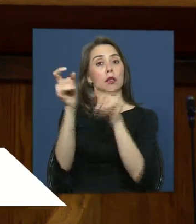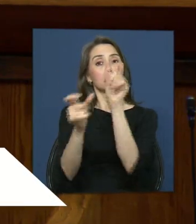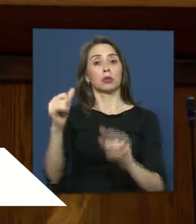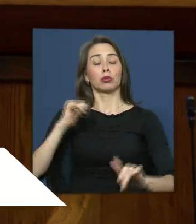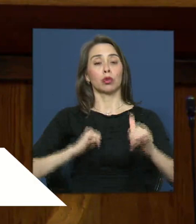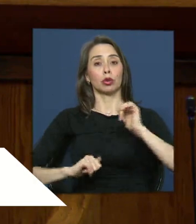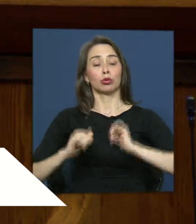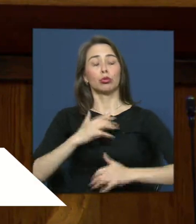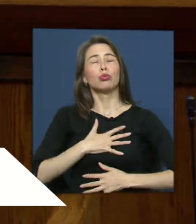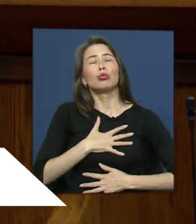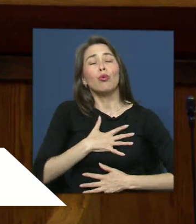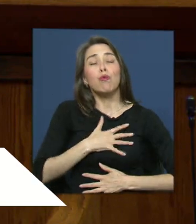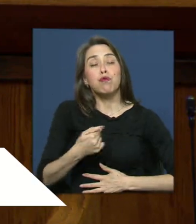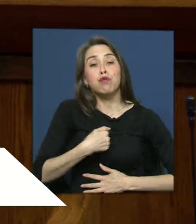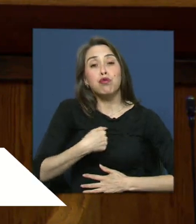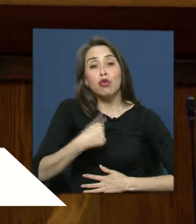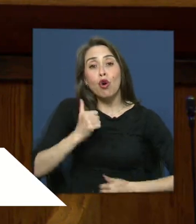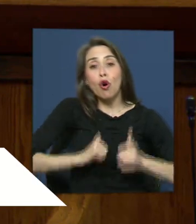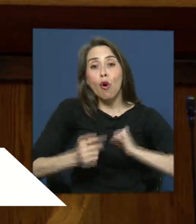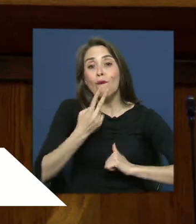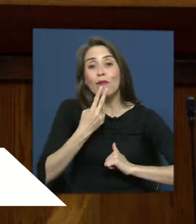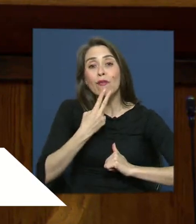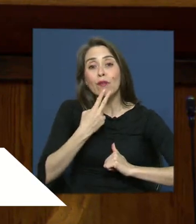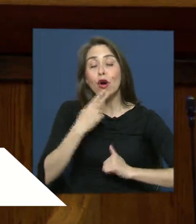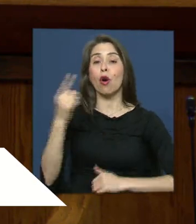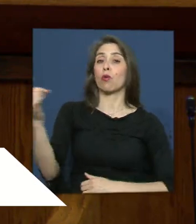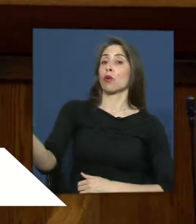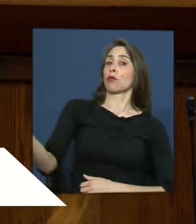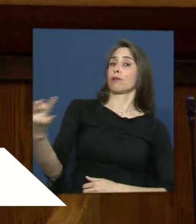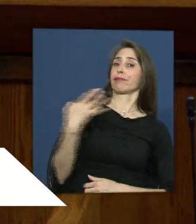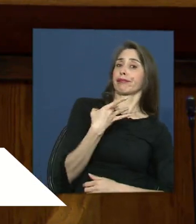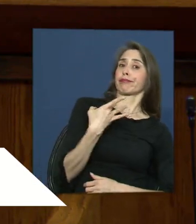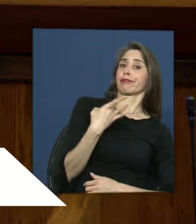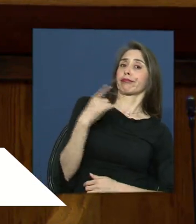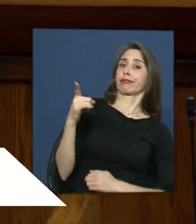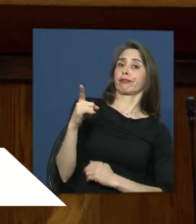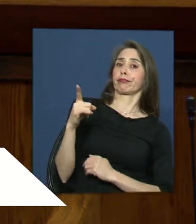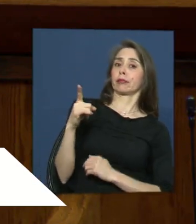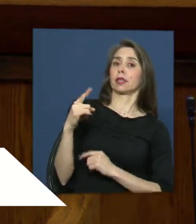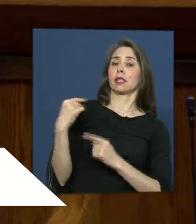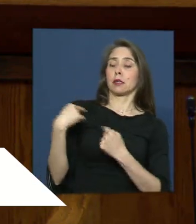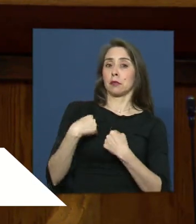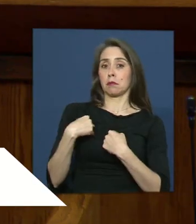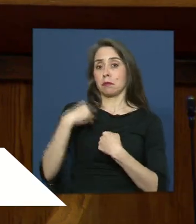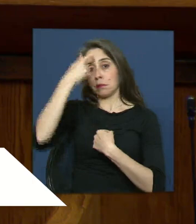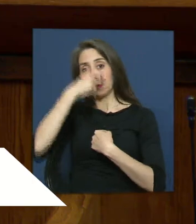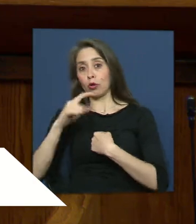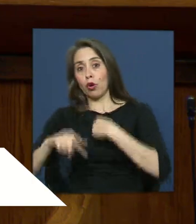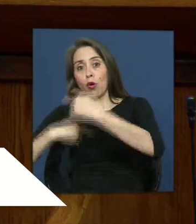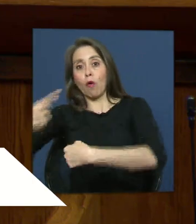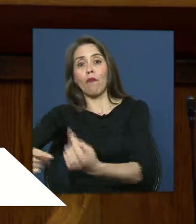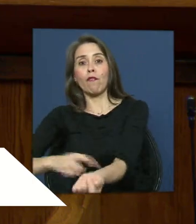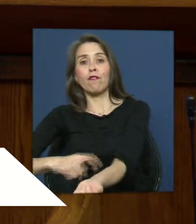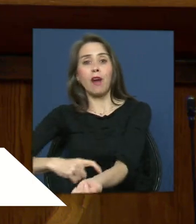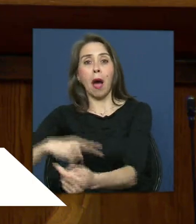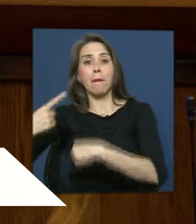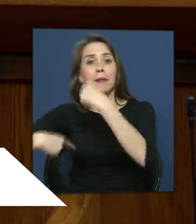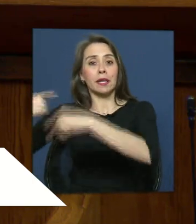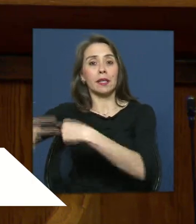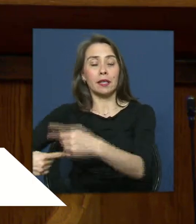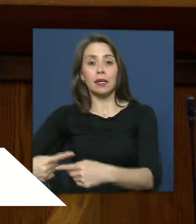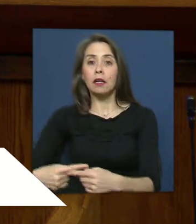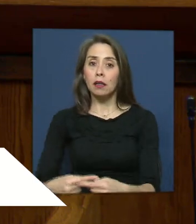sufrieron en carne propia los delitos cometidos y a sus descendientes. Huir el cuestionamiento,